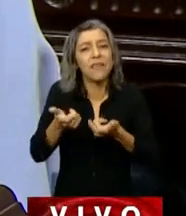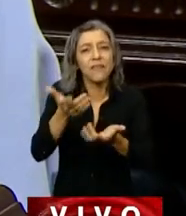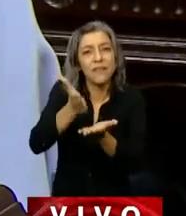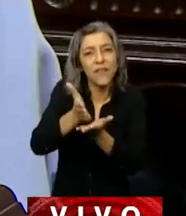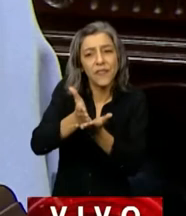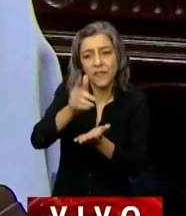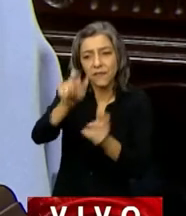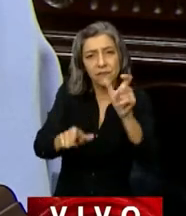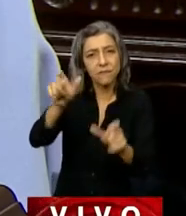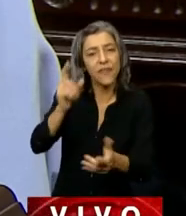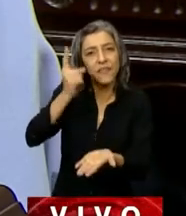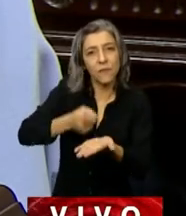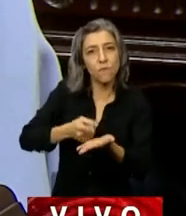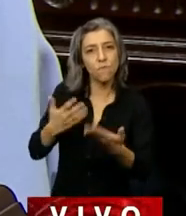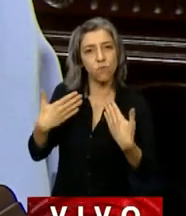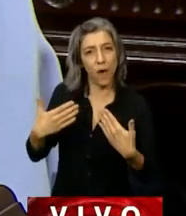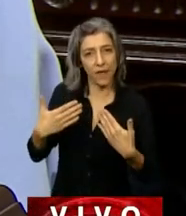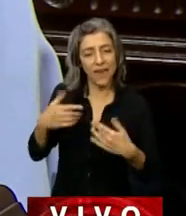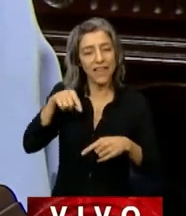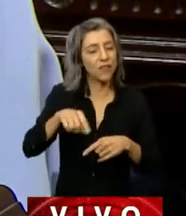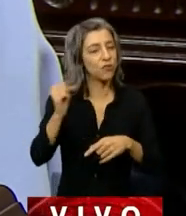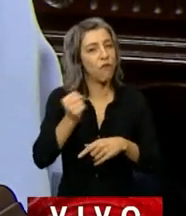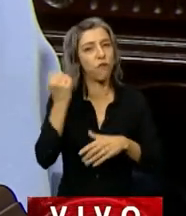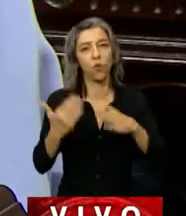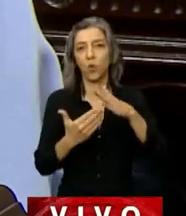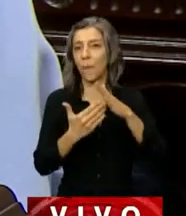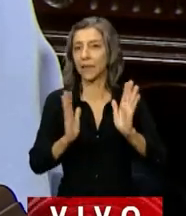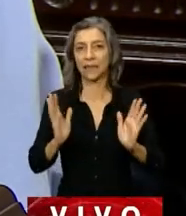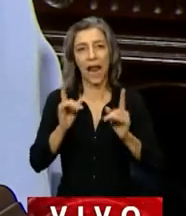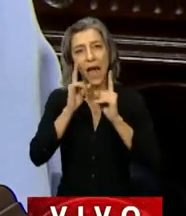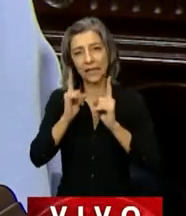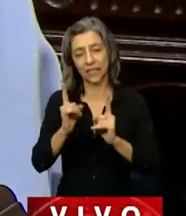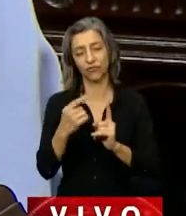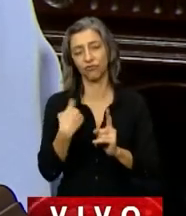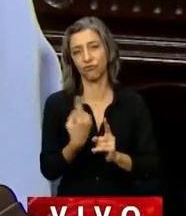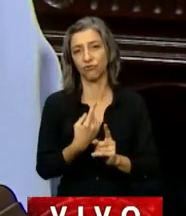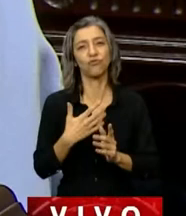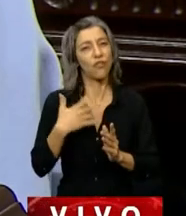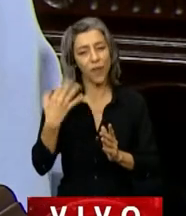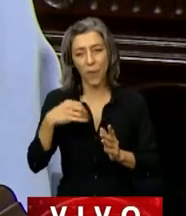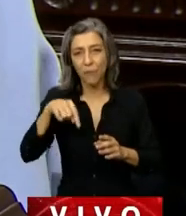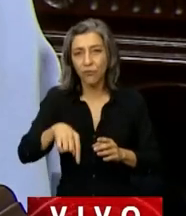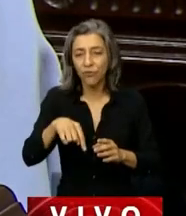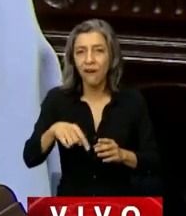son el centro de la atención. Quiero decirles también que un cuidado paliativo